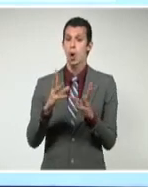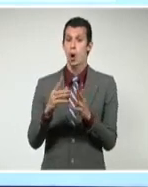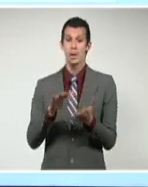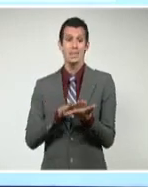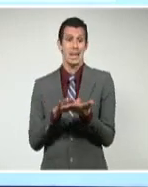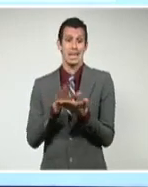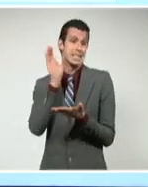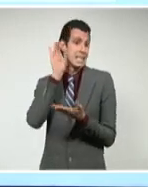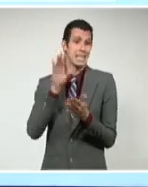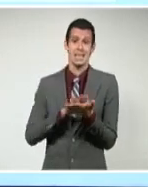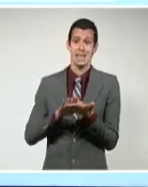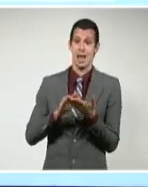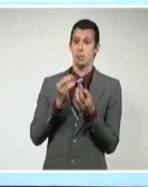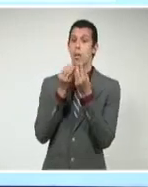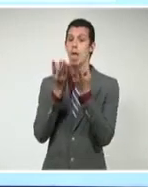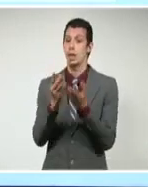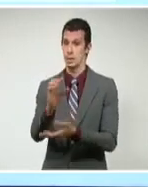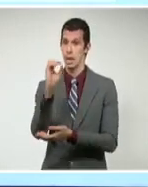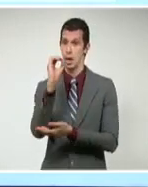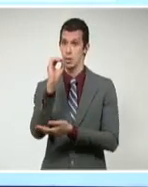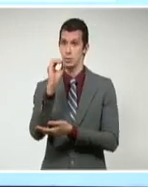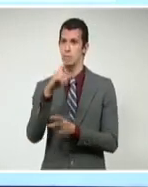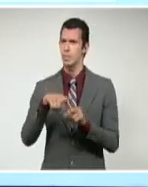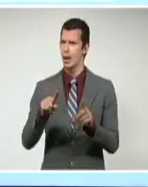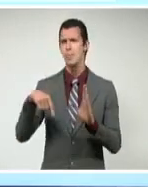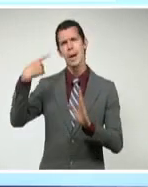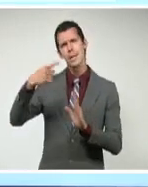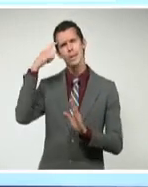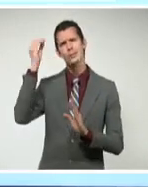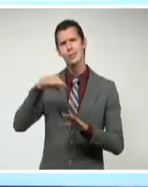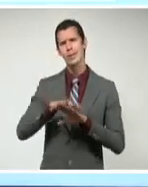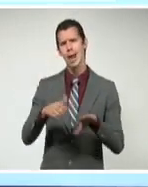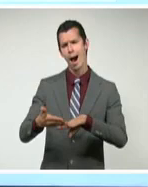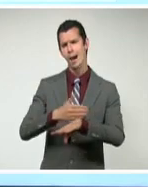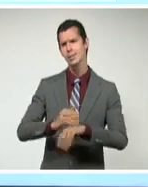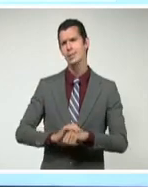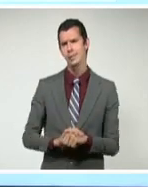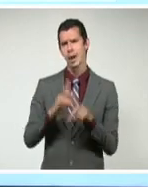reunión. El punto principal a debatir son las